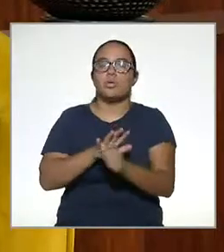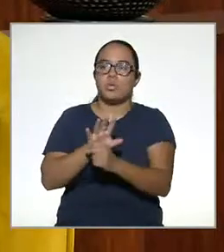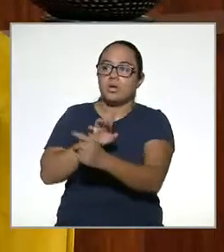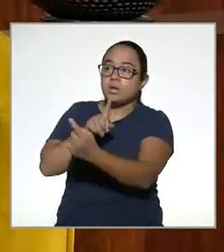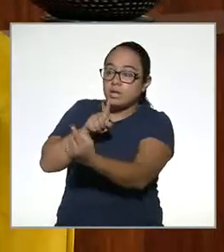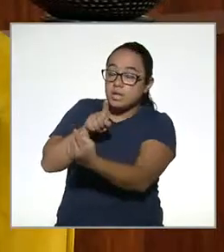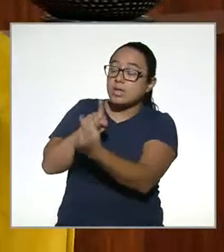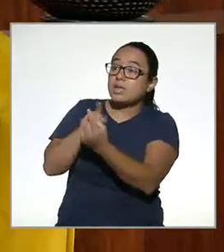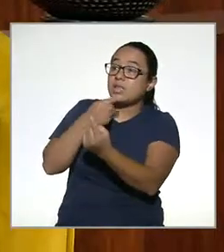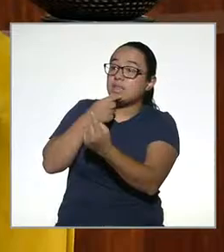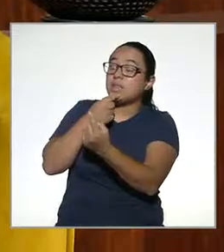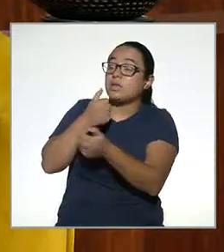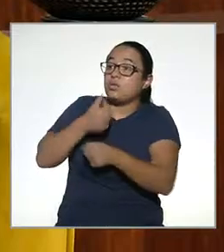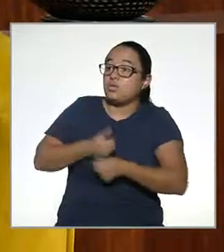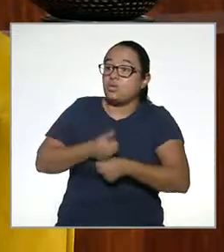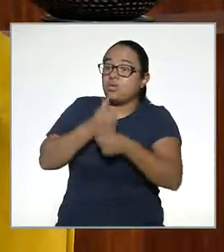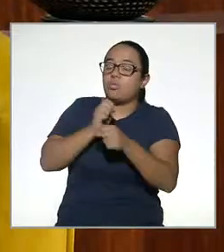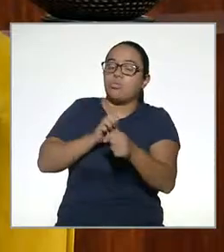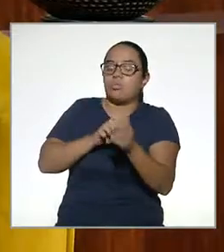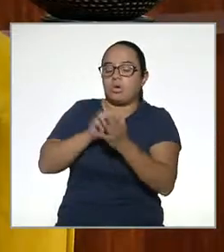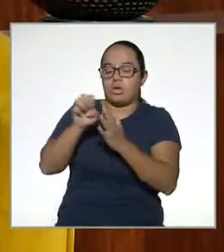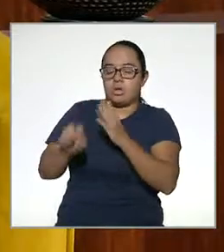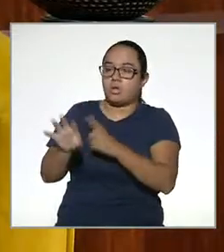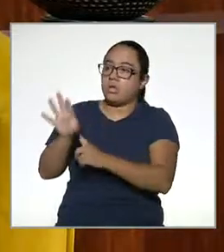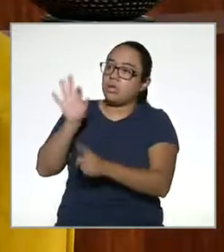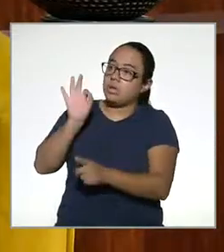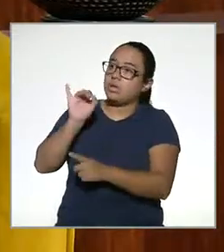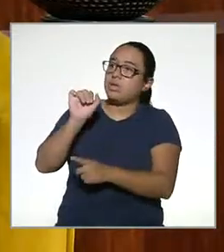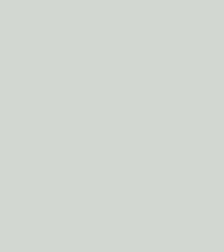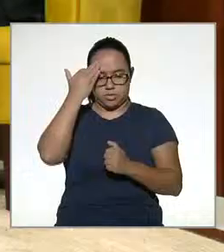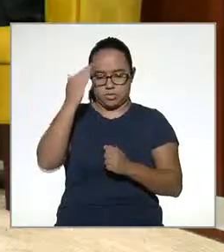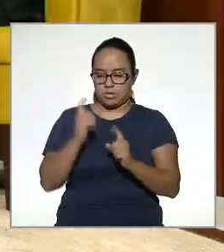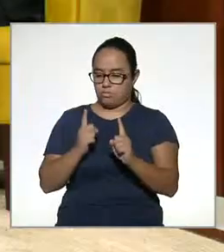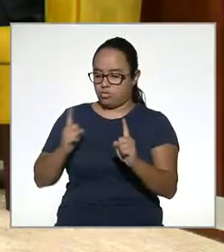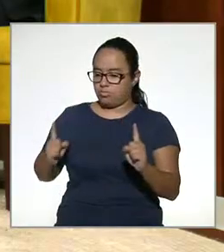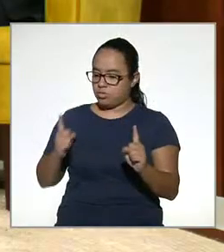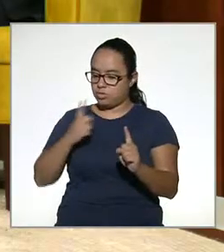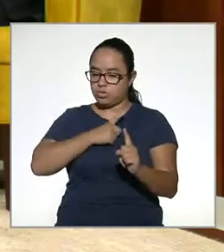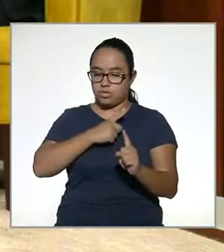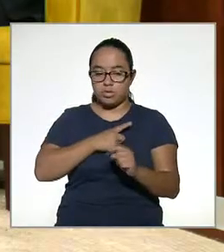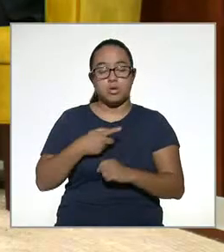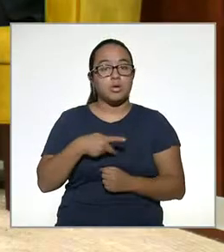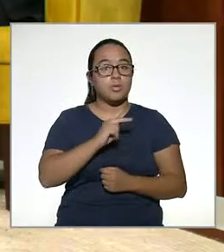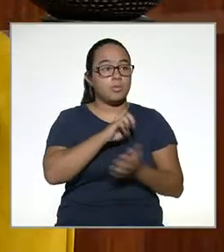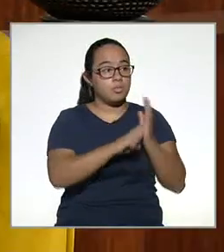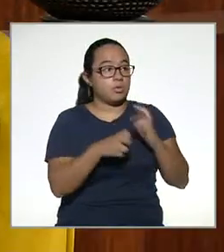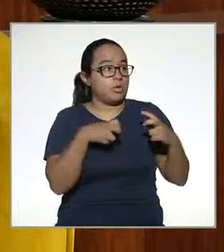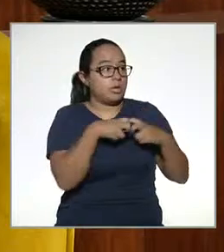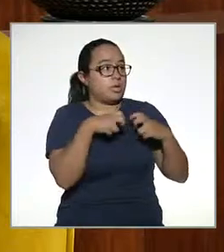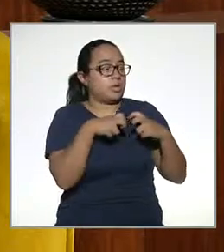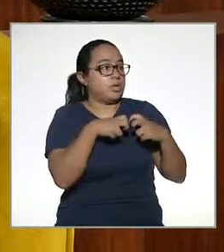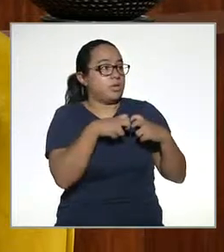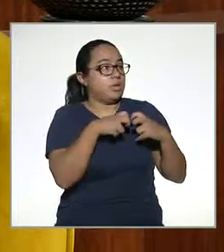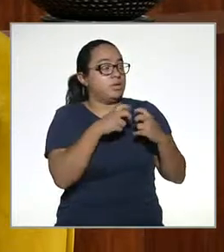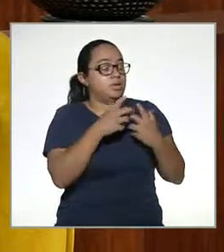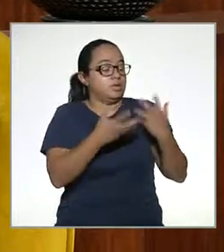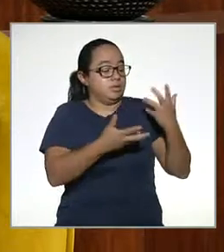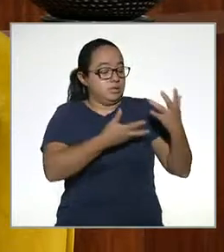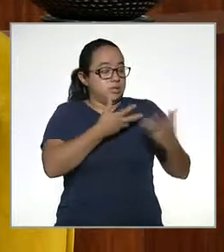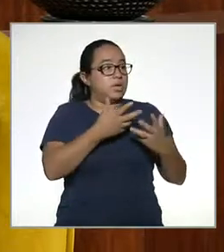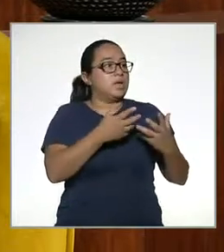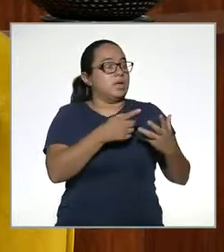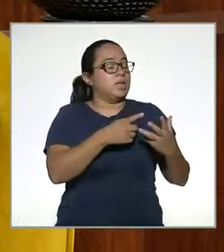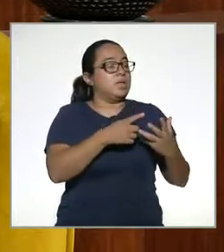que esté sufriendo por elegir estar con menos personas y un niño que tiene ansiedad social va a sufrir